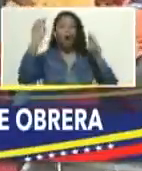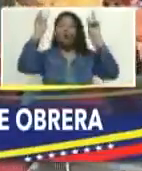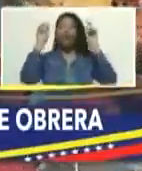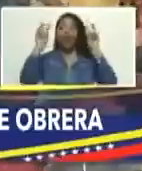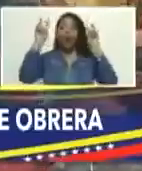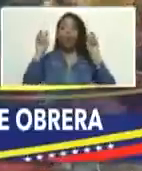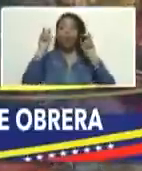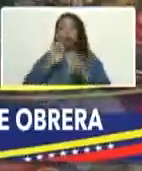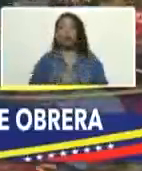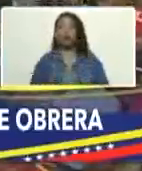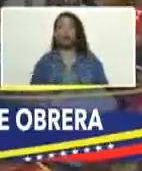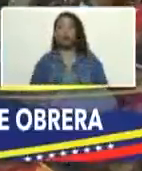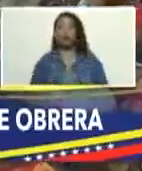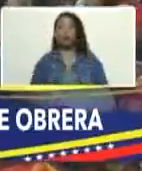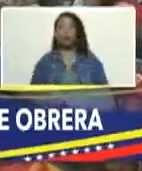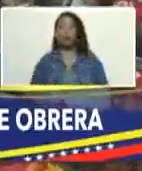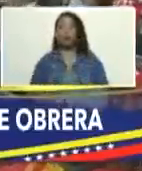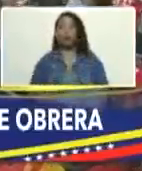innovaciones.